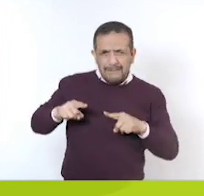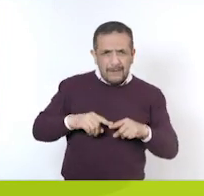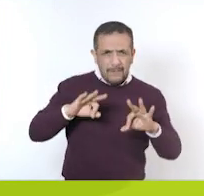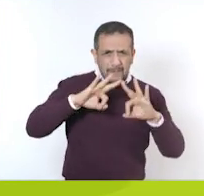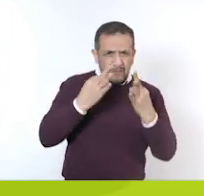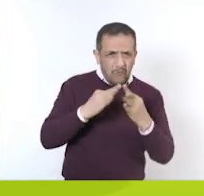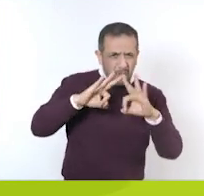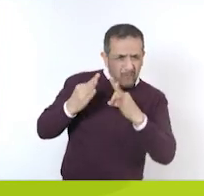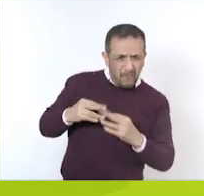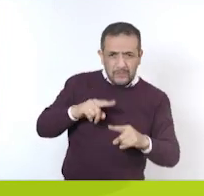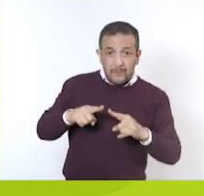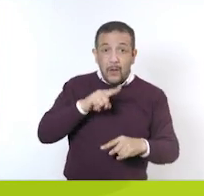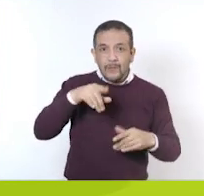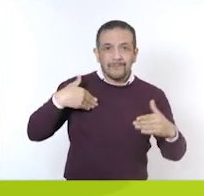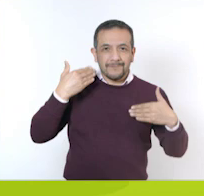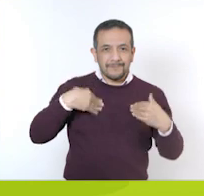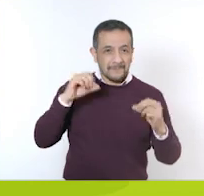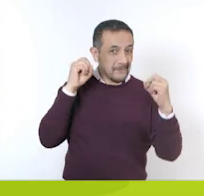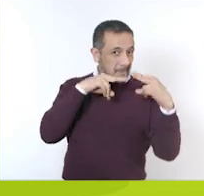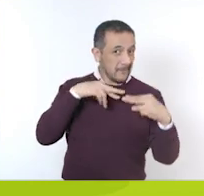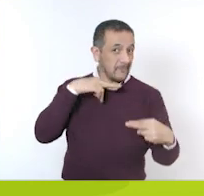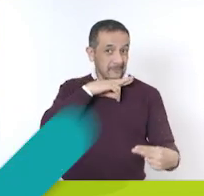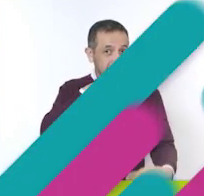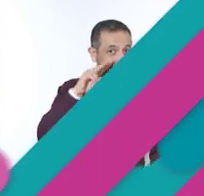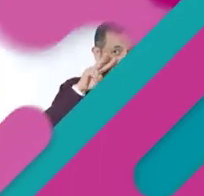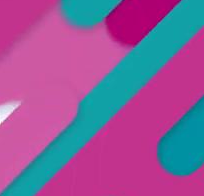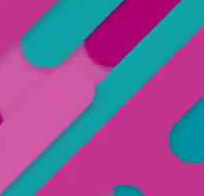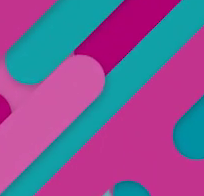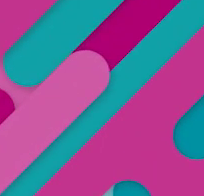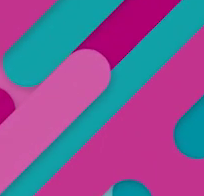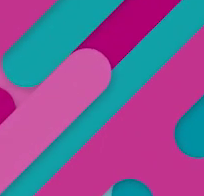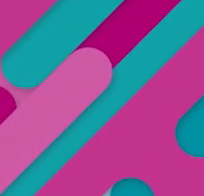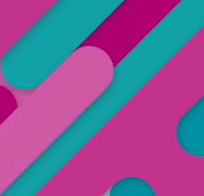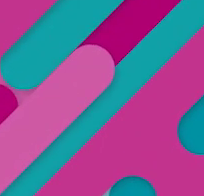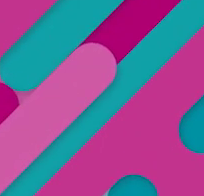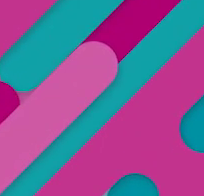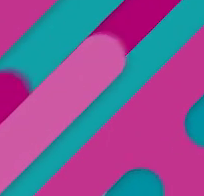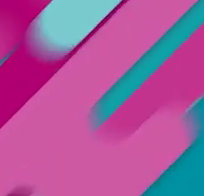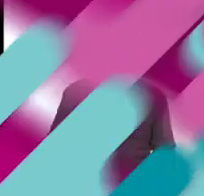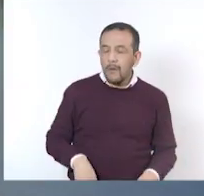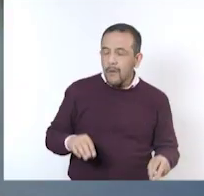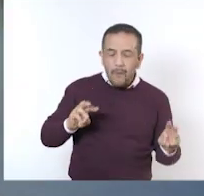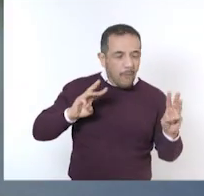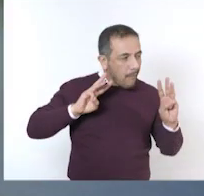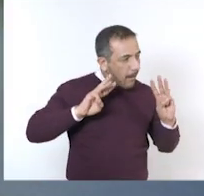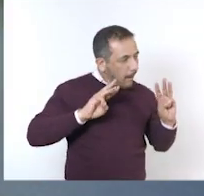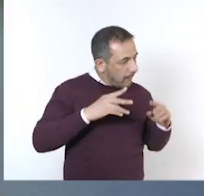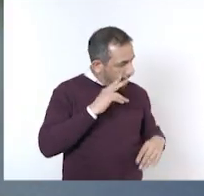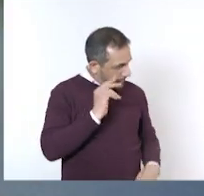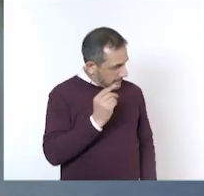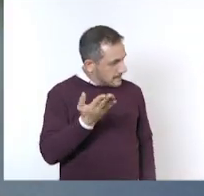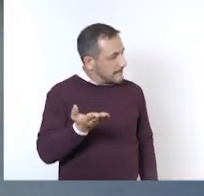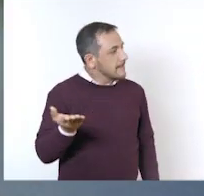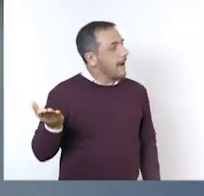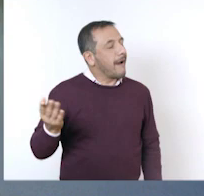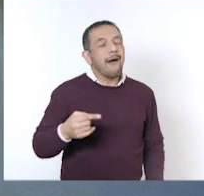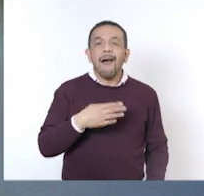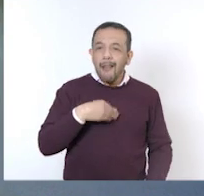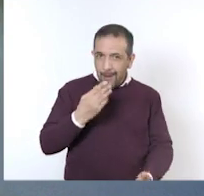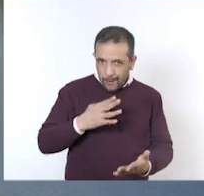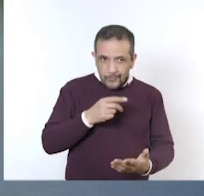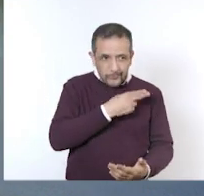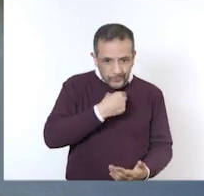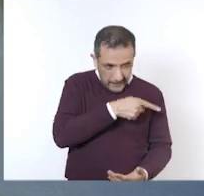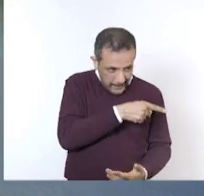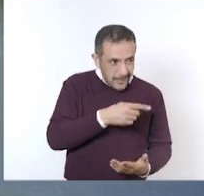posibilidades! ¡Diviértanse! ¡Nos vemos! ¡Hasta la próxima! ¡Wow! ¿Ya viste?